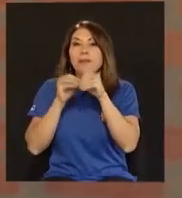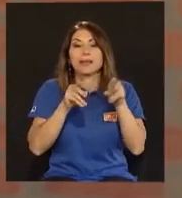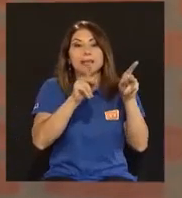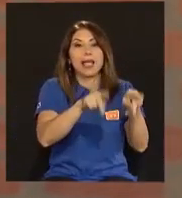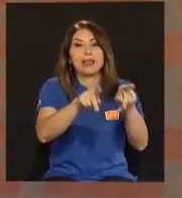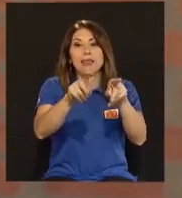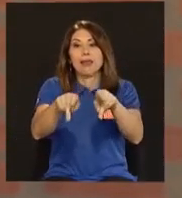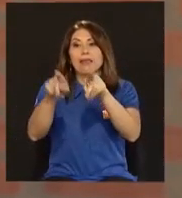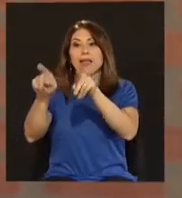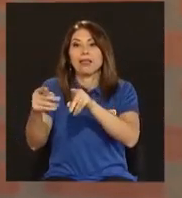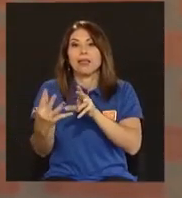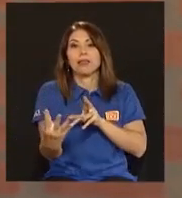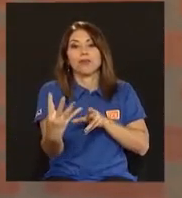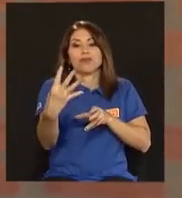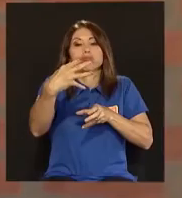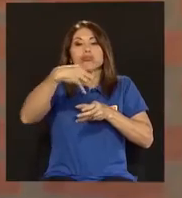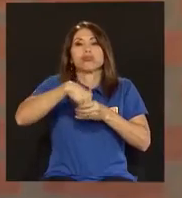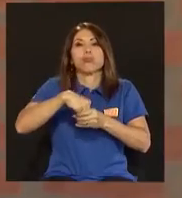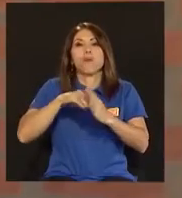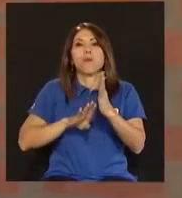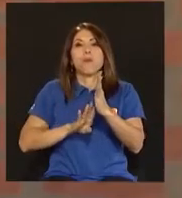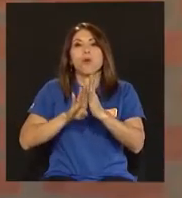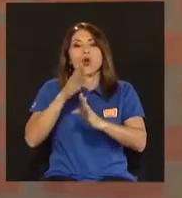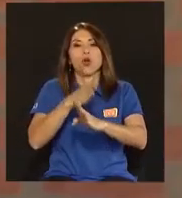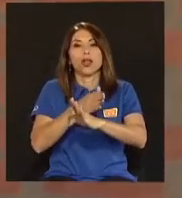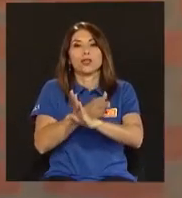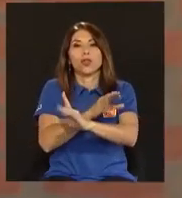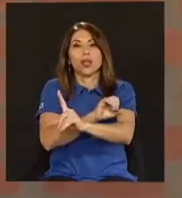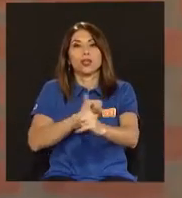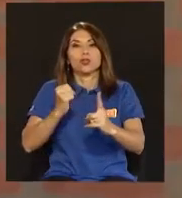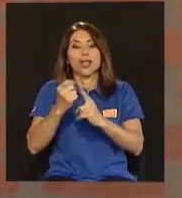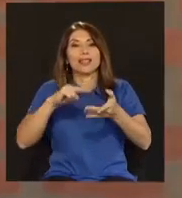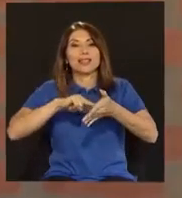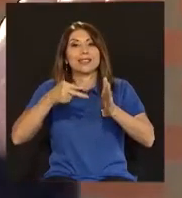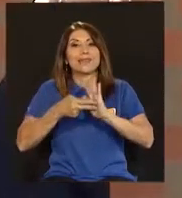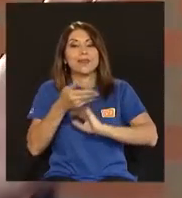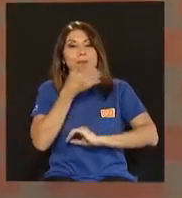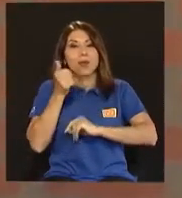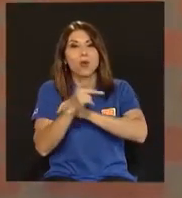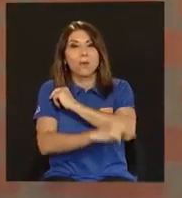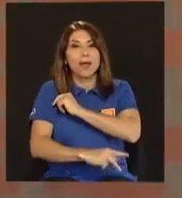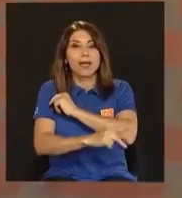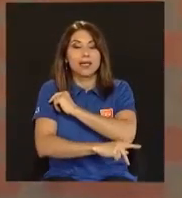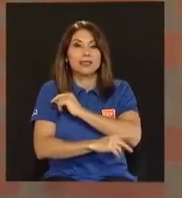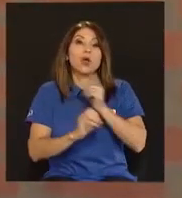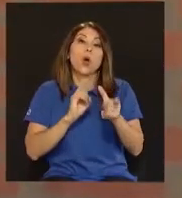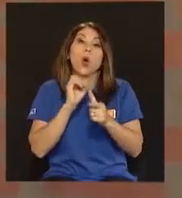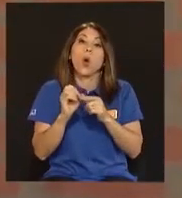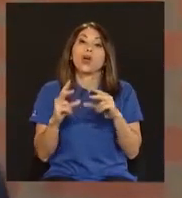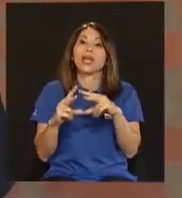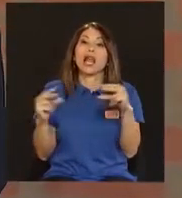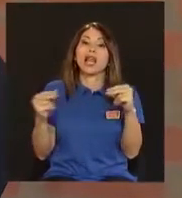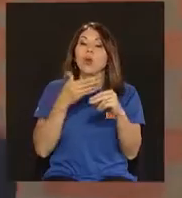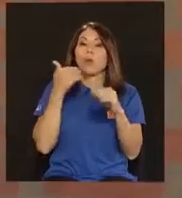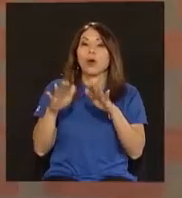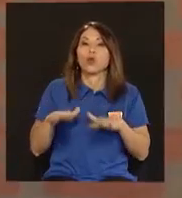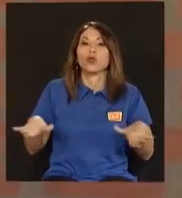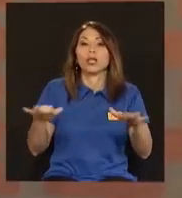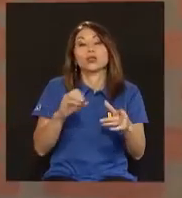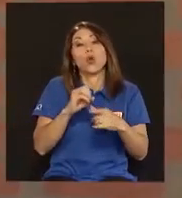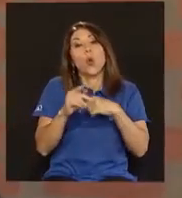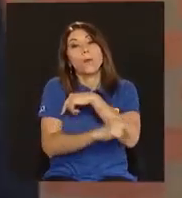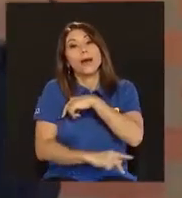cosas de progreso de la sociedad, estamos viviendo un mejor país, o está Nicaragua viviendo un mejor contexto, o están los países de